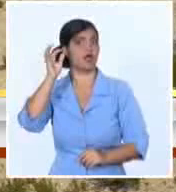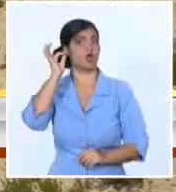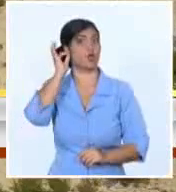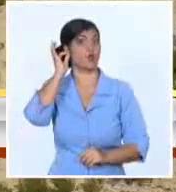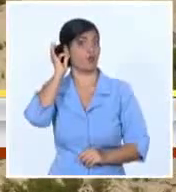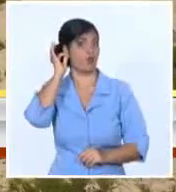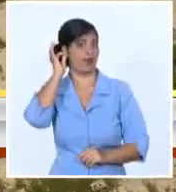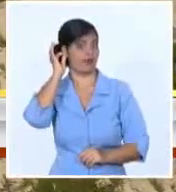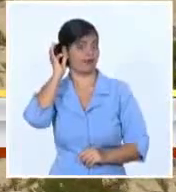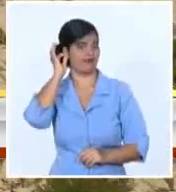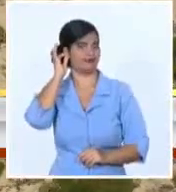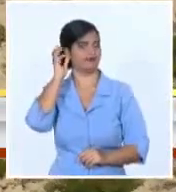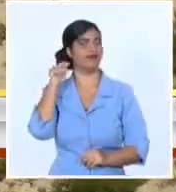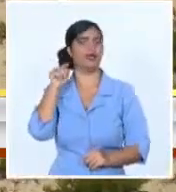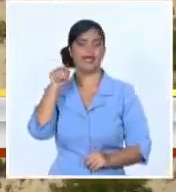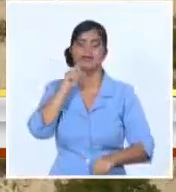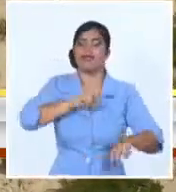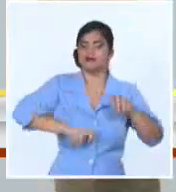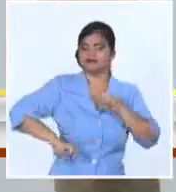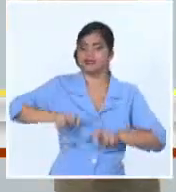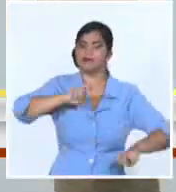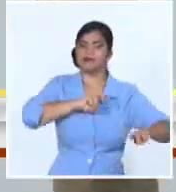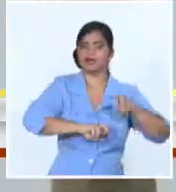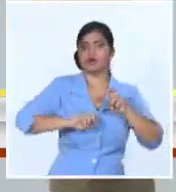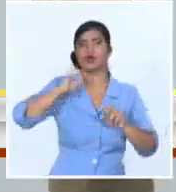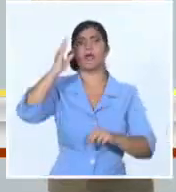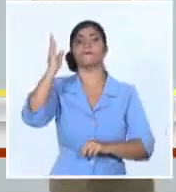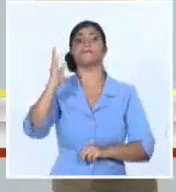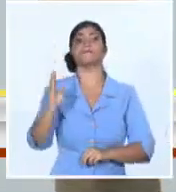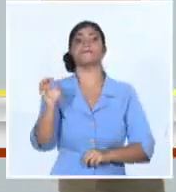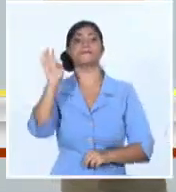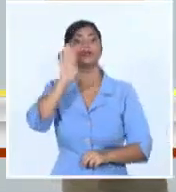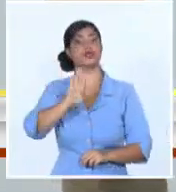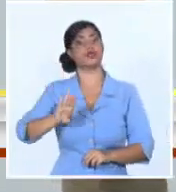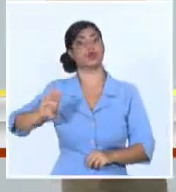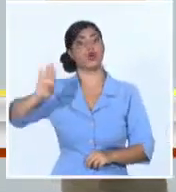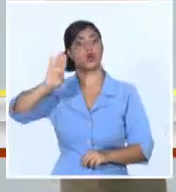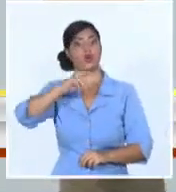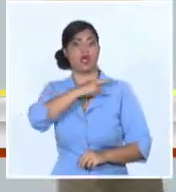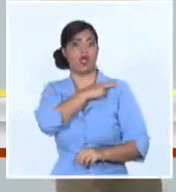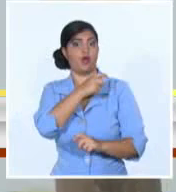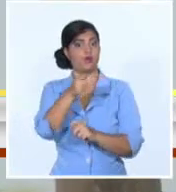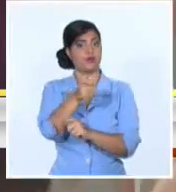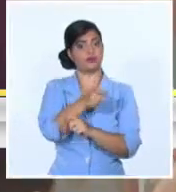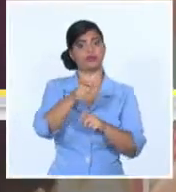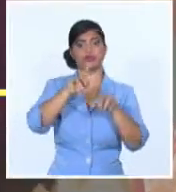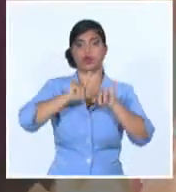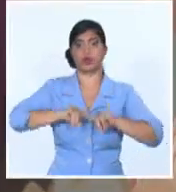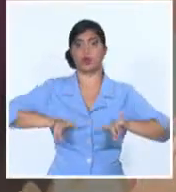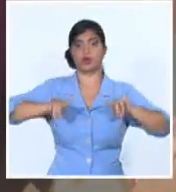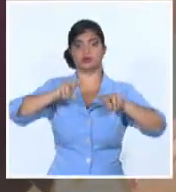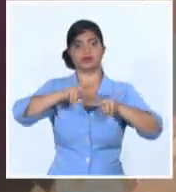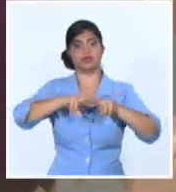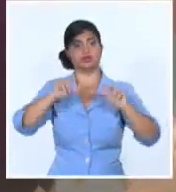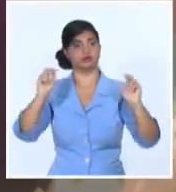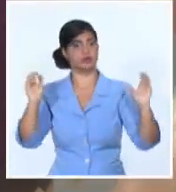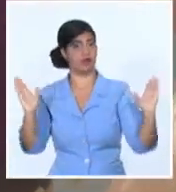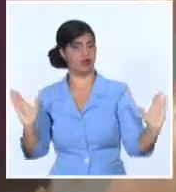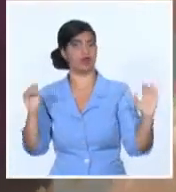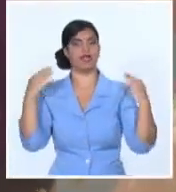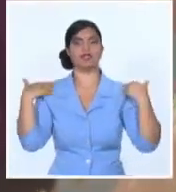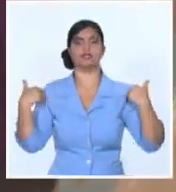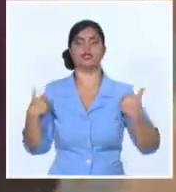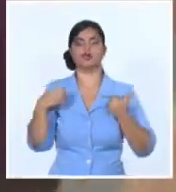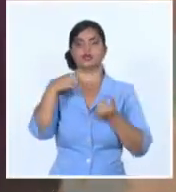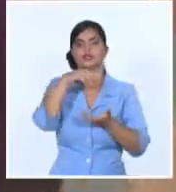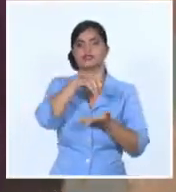incansable investigadora, bióloga, profesora de la Universidad de La Habana y directora del Centro de Investigaciones Marinas de esa